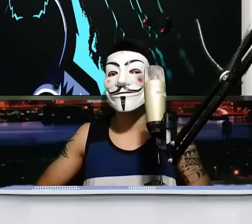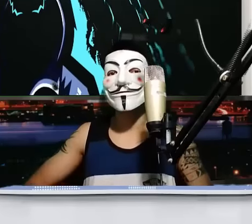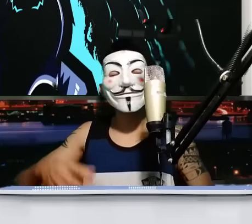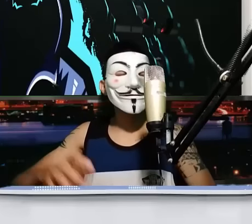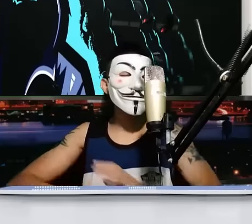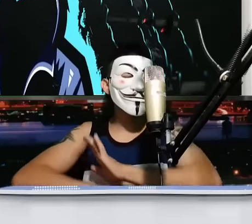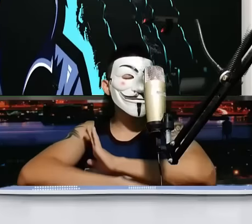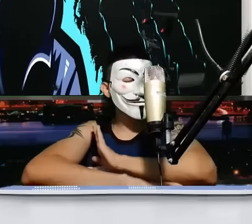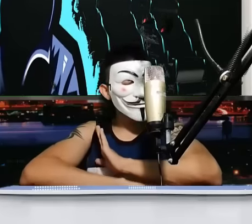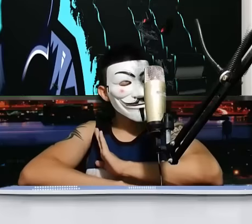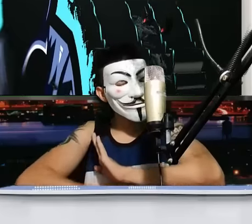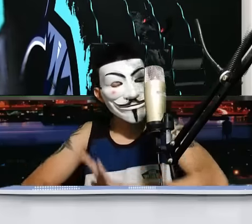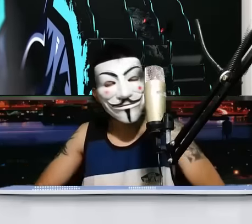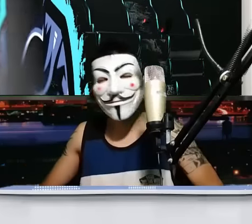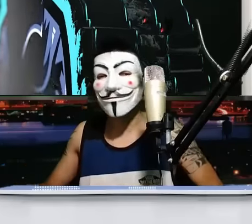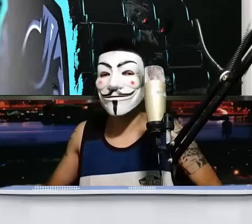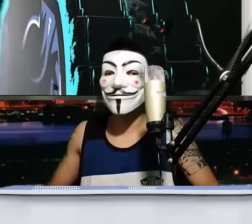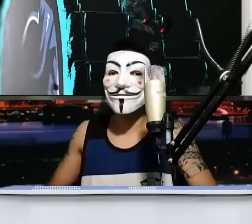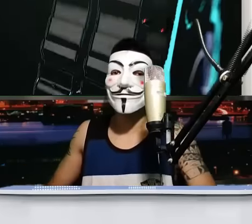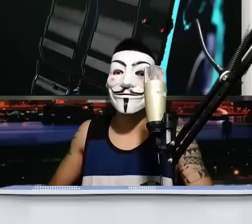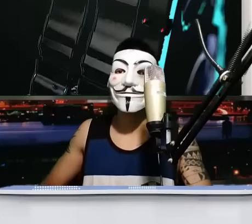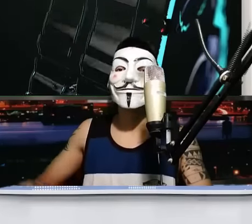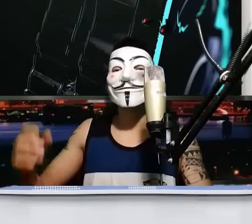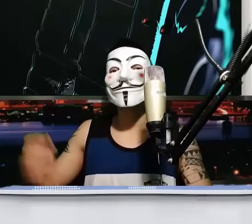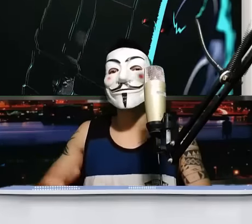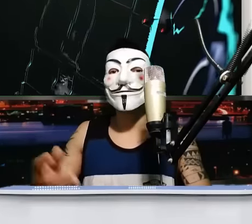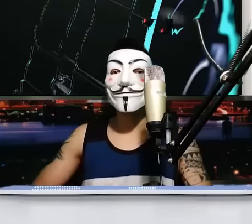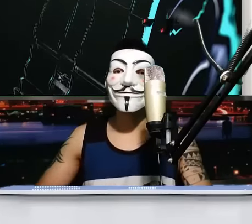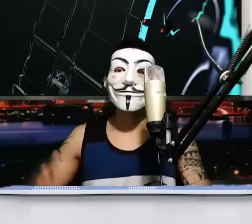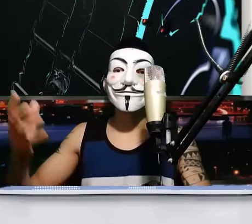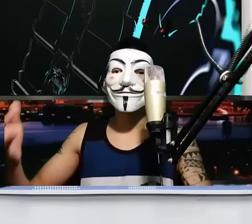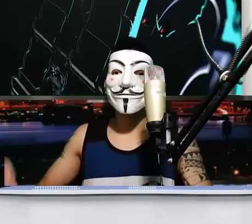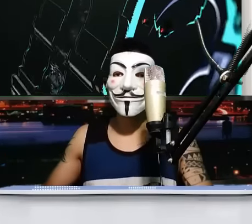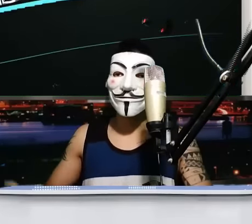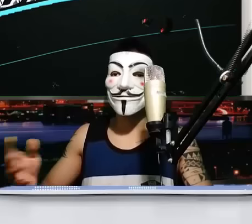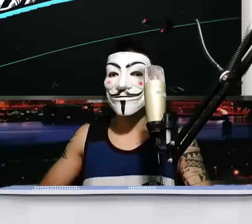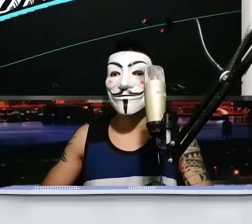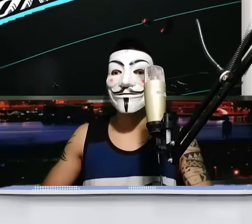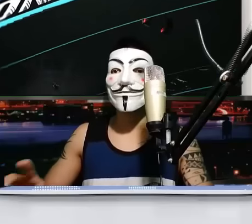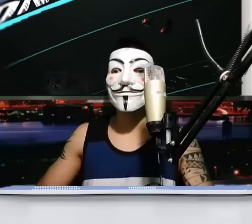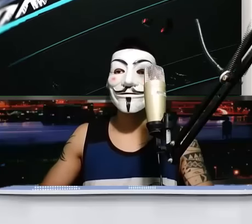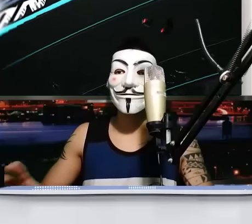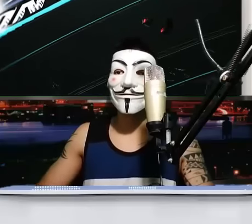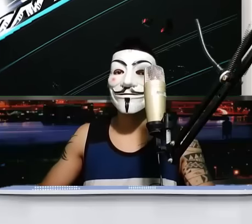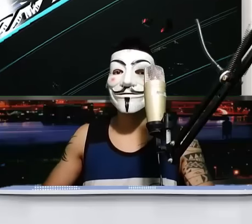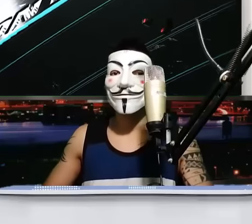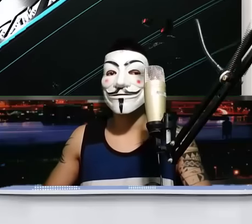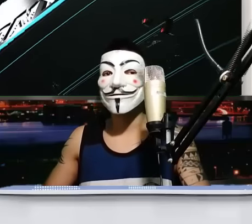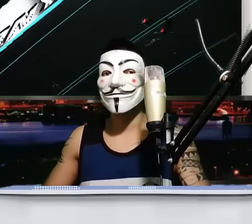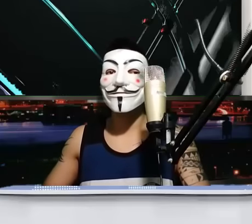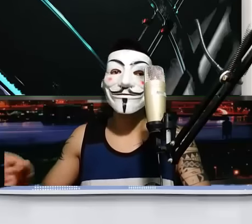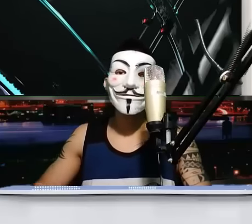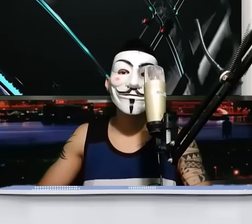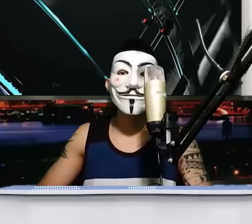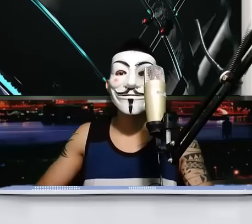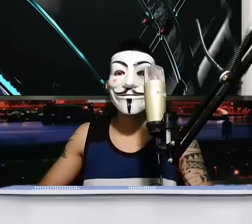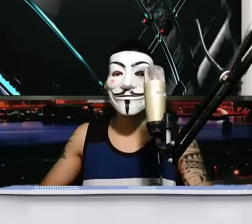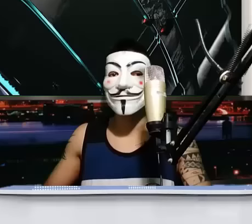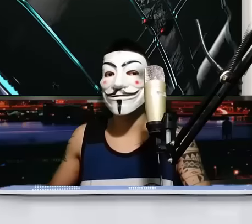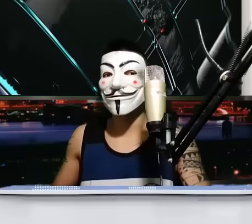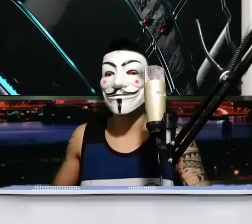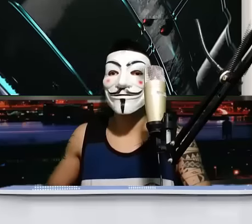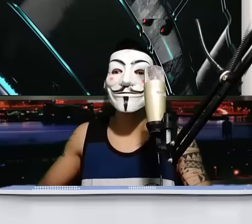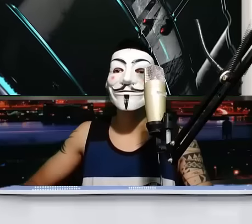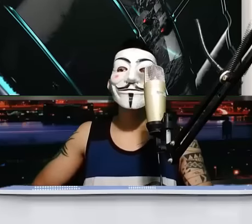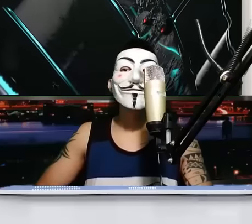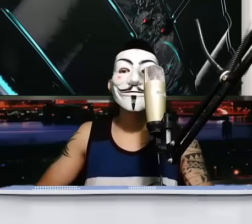Nayib Bukele no ha hecho absolutamente nada y que él ya no debería echarle la culpa a Arena y el FMLN por las cosas que